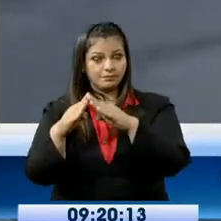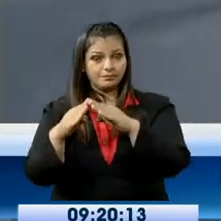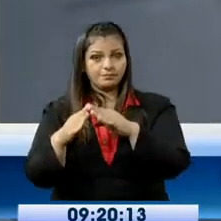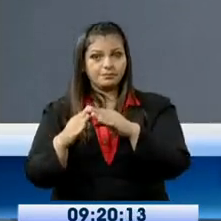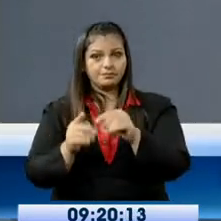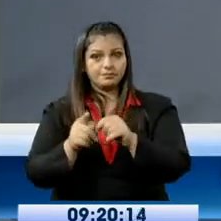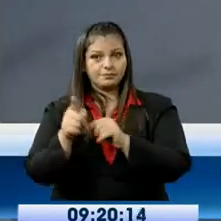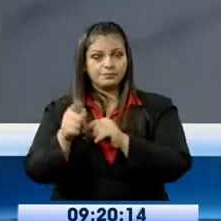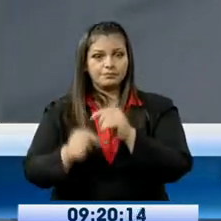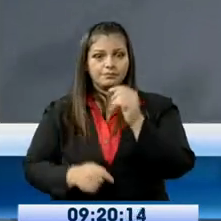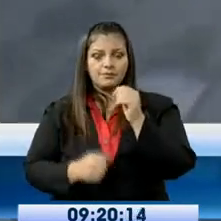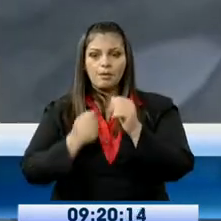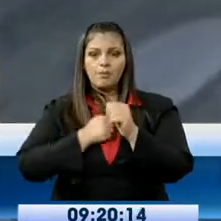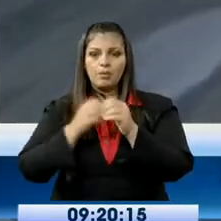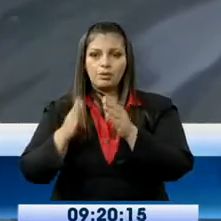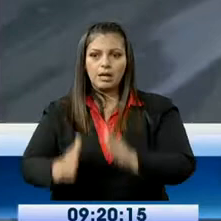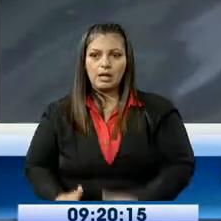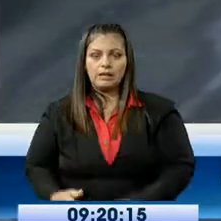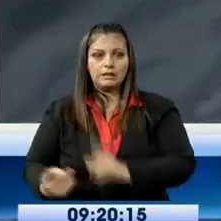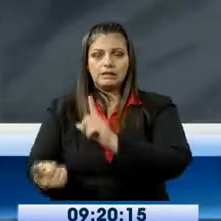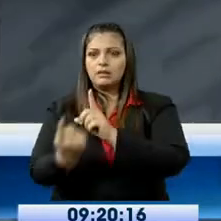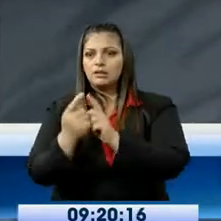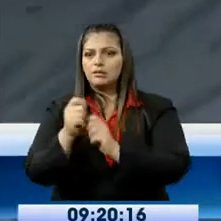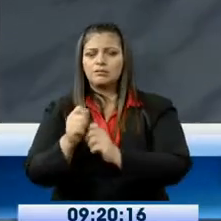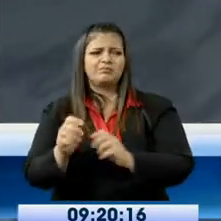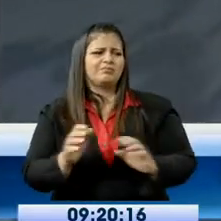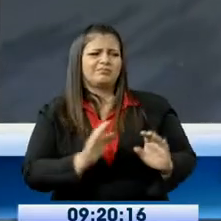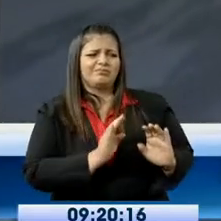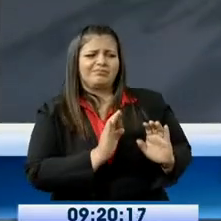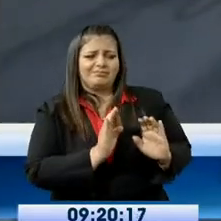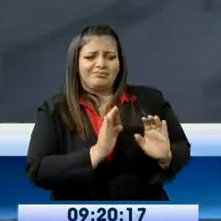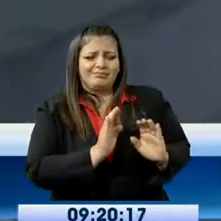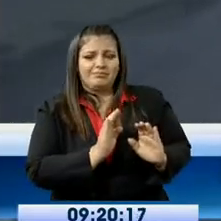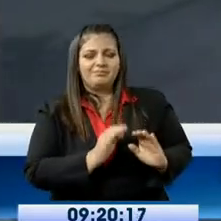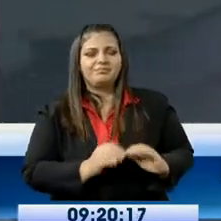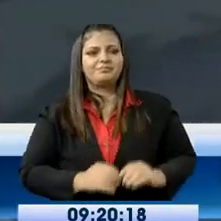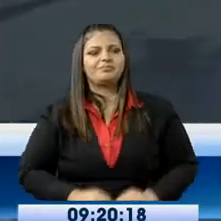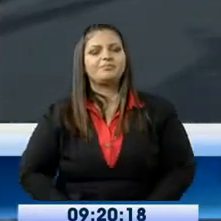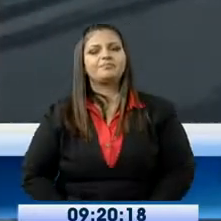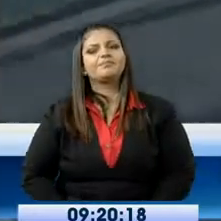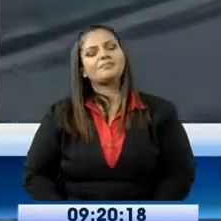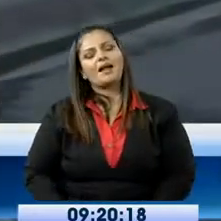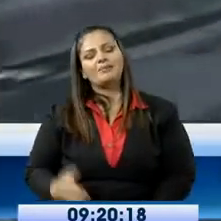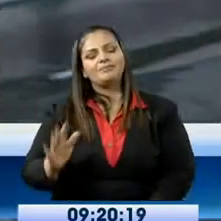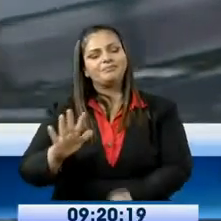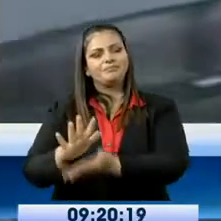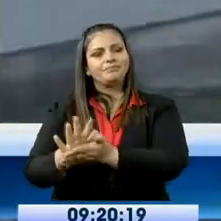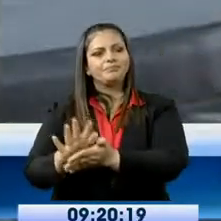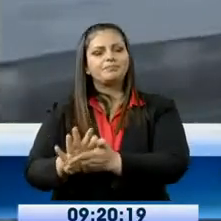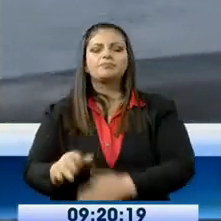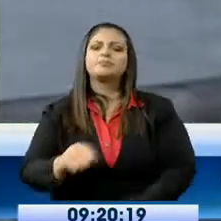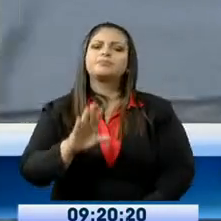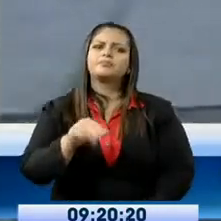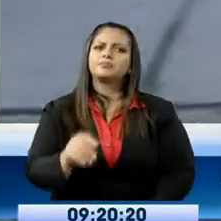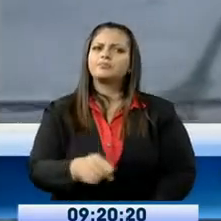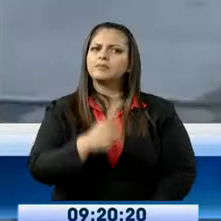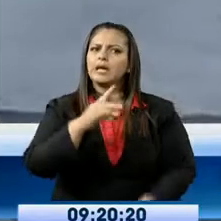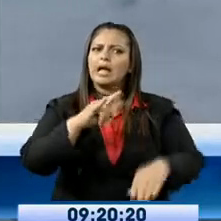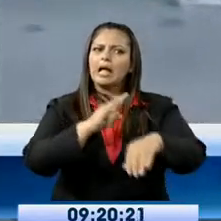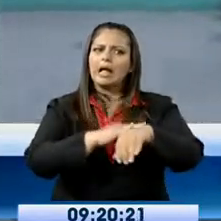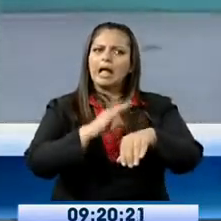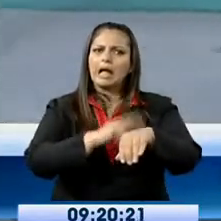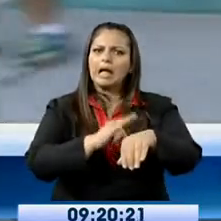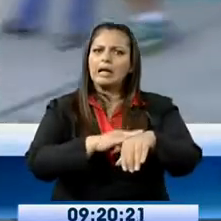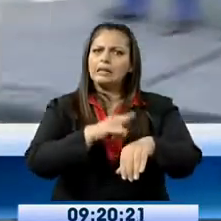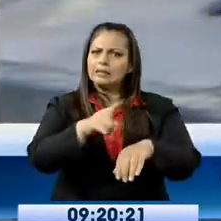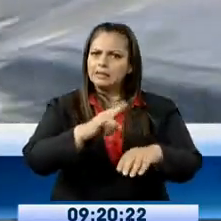acá está. La señora, bueno, no quiere ya hablar. Señora, lo que me preocupa es que a ustedes en la casa se les vaya a estar rebosando todo eso, pues, ¿no? Como le pasa a esa